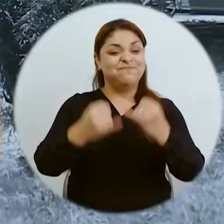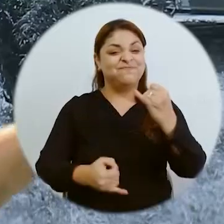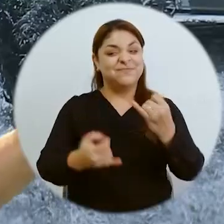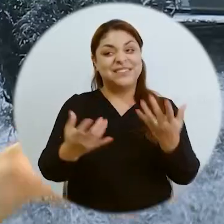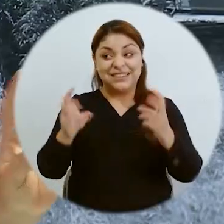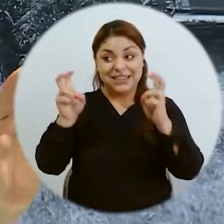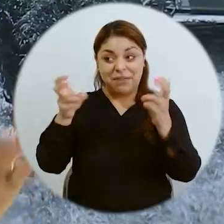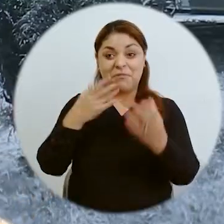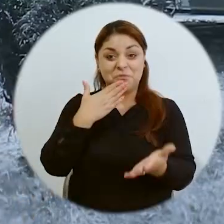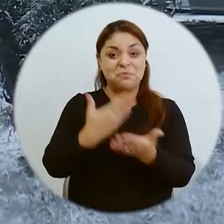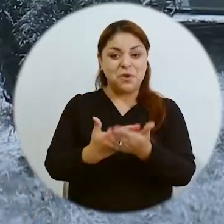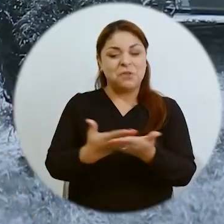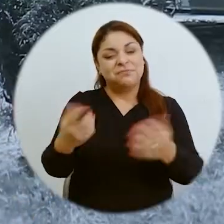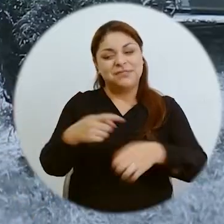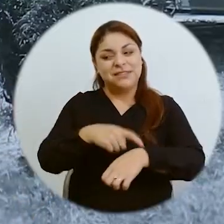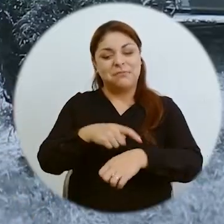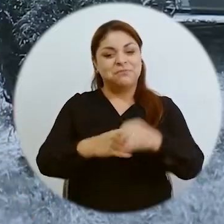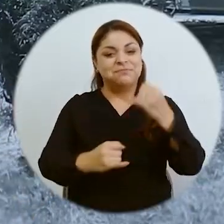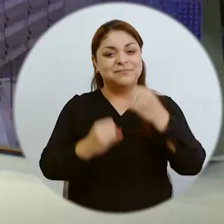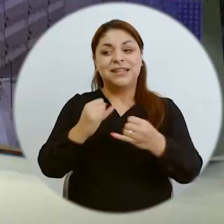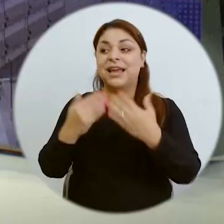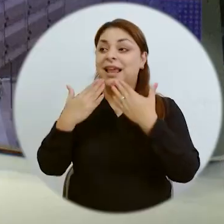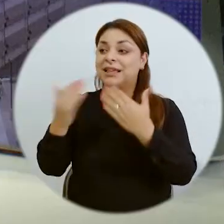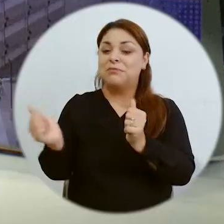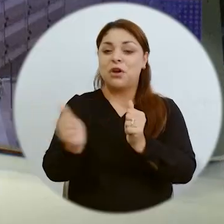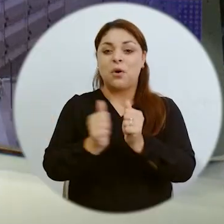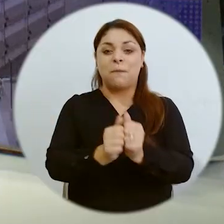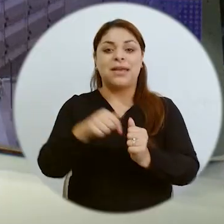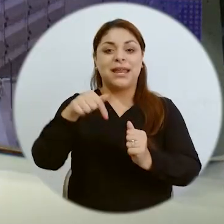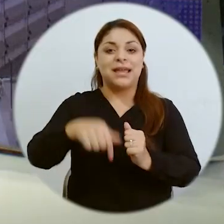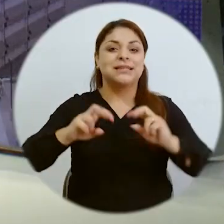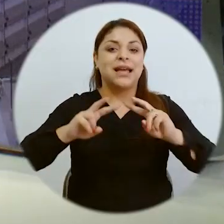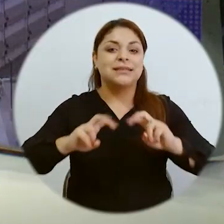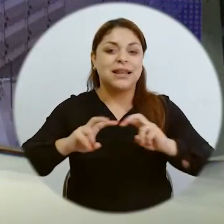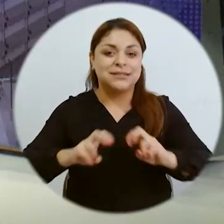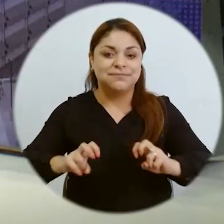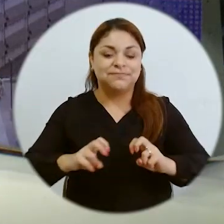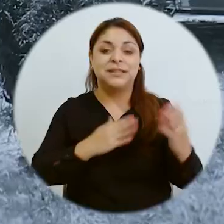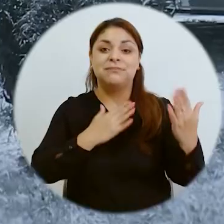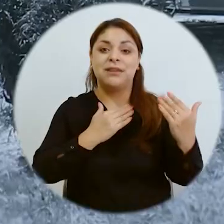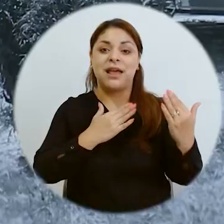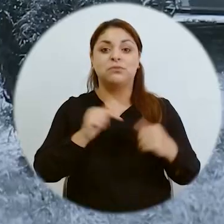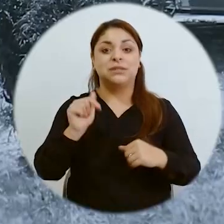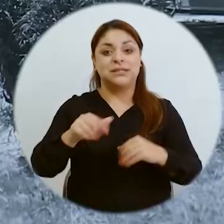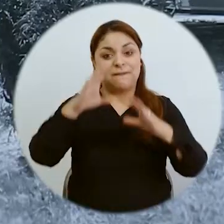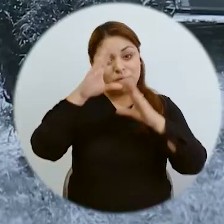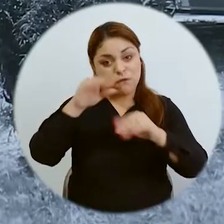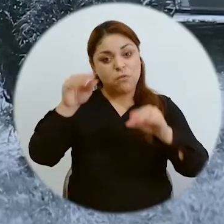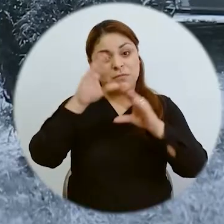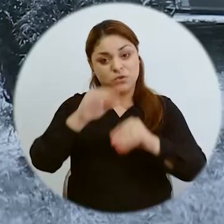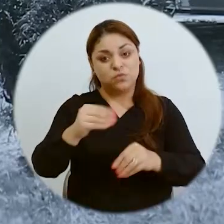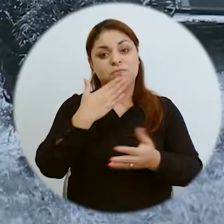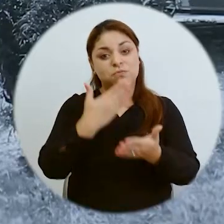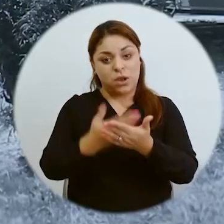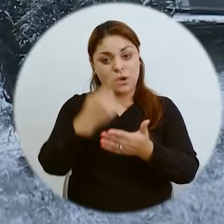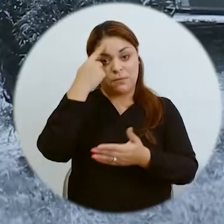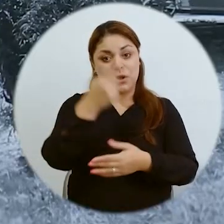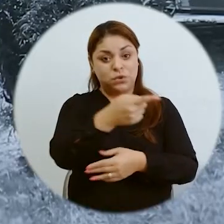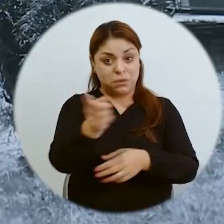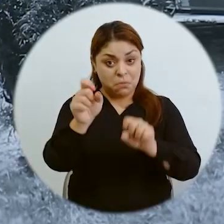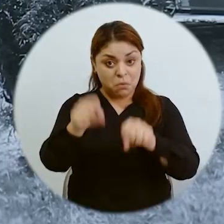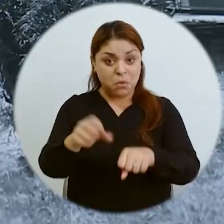innecesarios en los centros comerciales, fuera del país y a través de tarjetas de crédito, y eso sí que ya requiere un